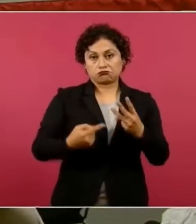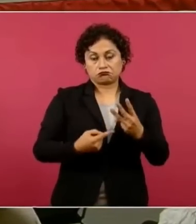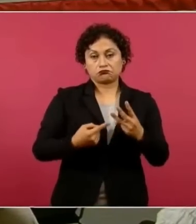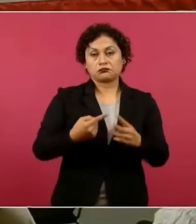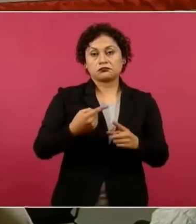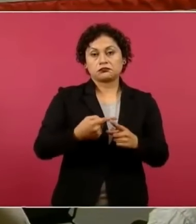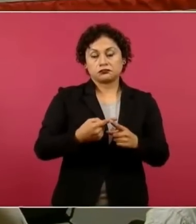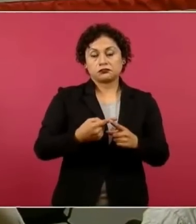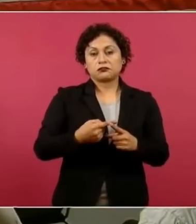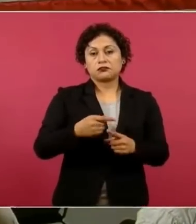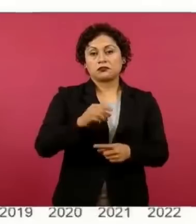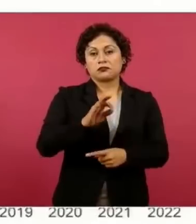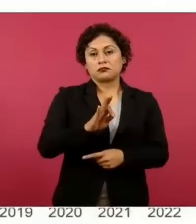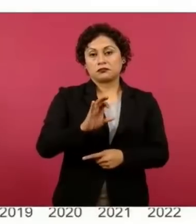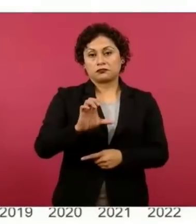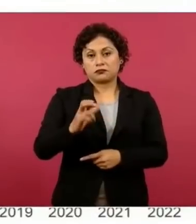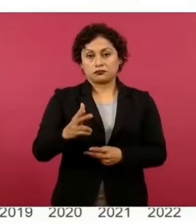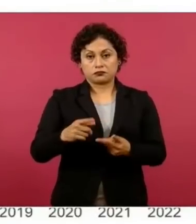con el presidente Peña